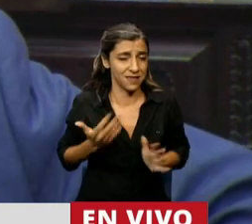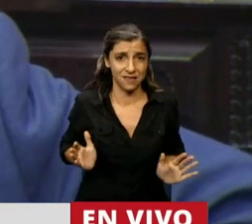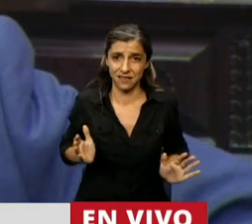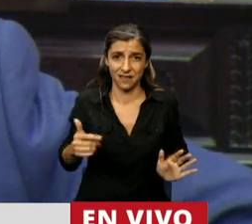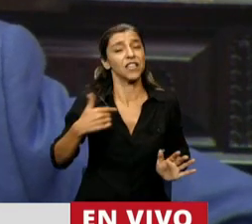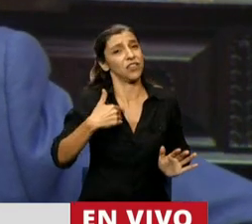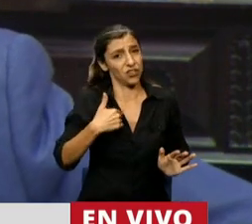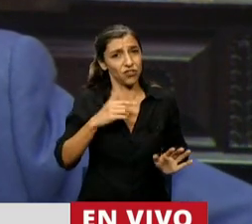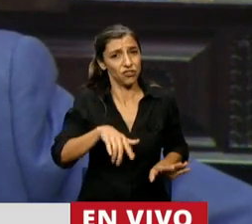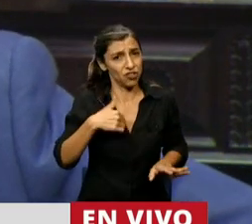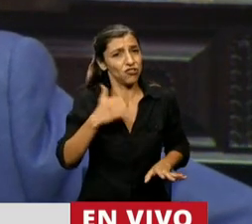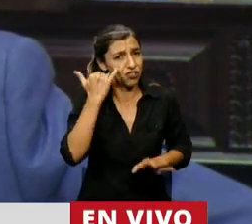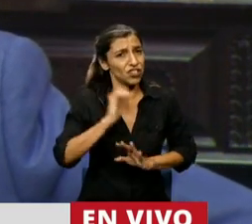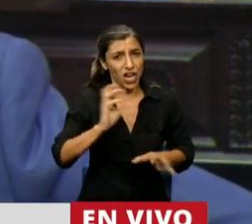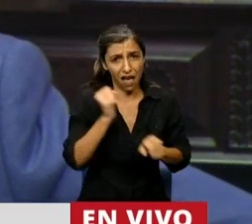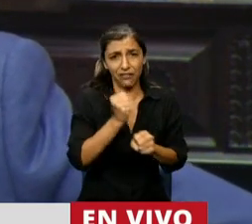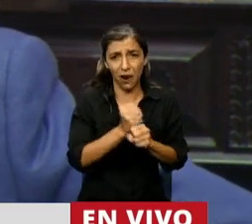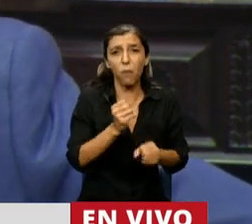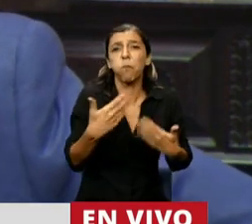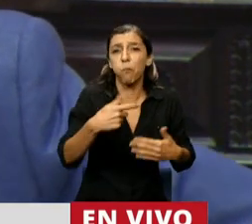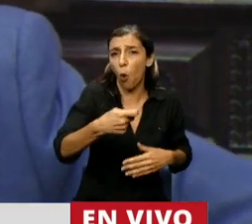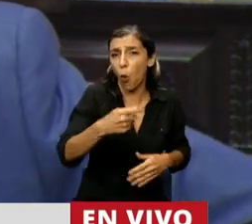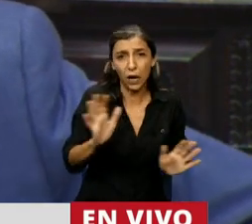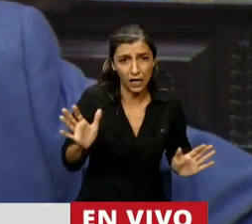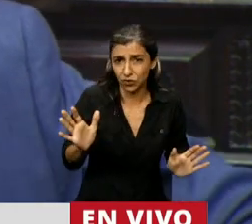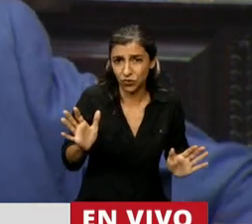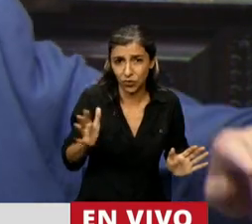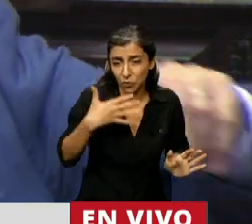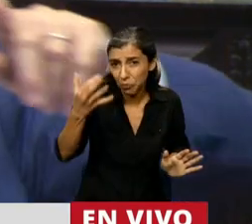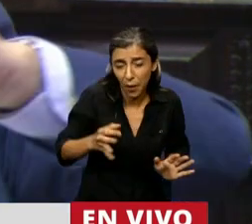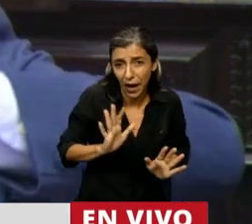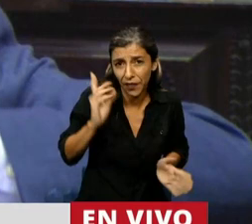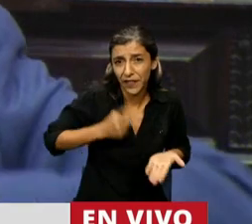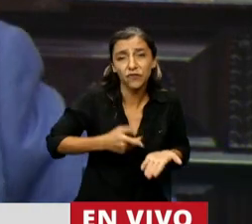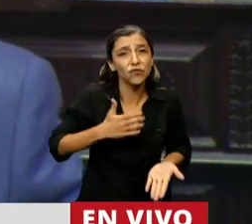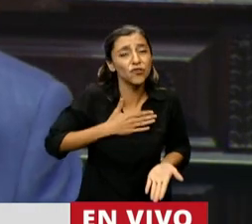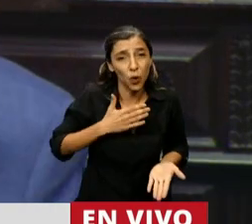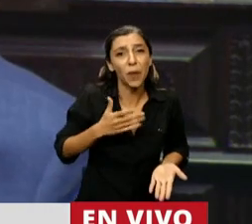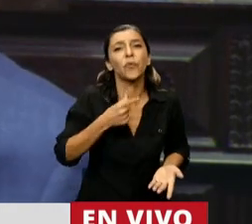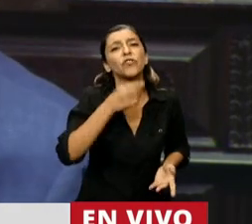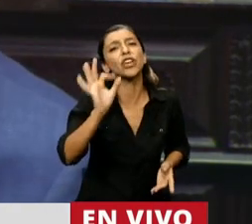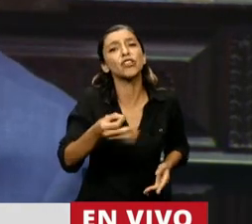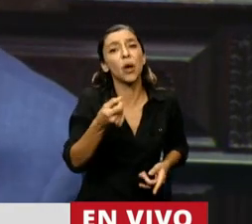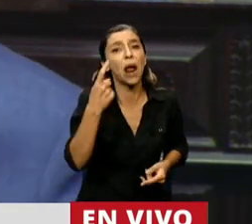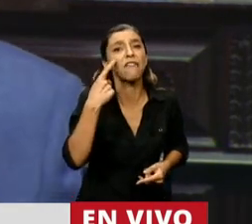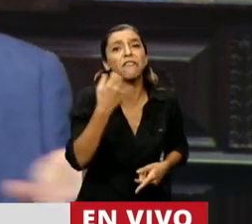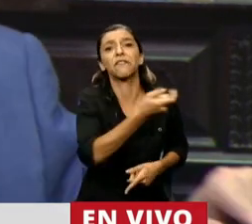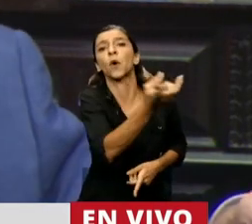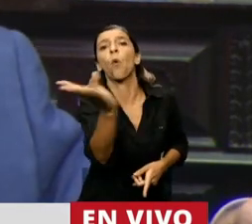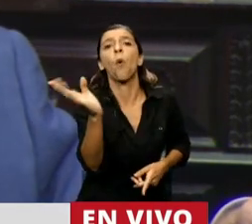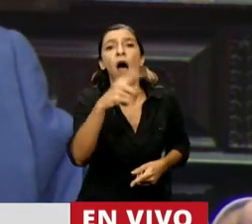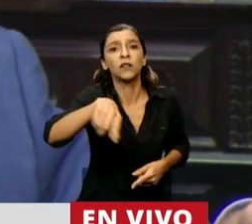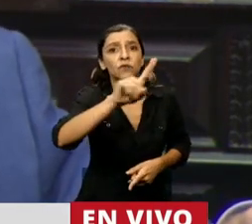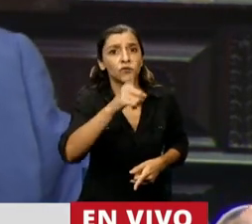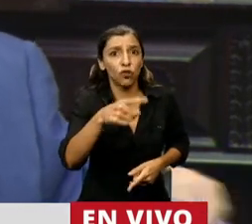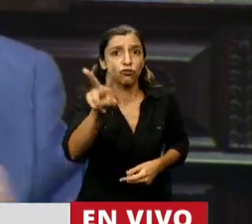pucha si los tengo pero política no me jubile nunca pero quiero saber cuánto los que están acá no estarán cobrando lo mejor en